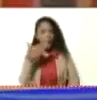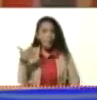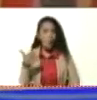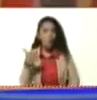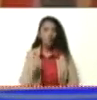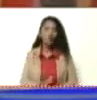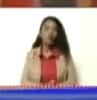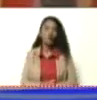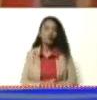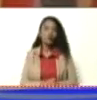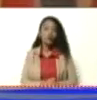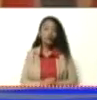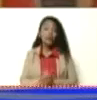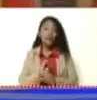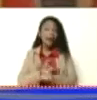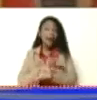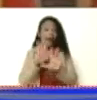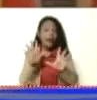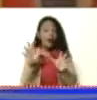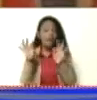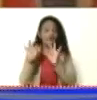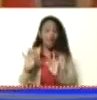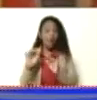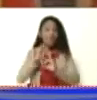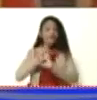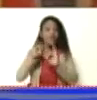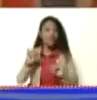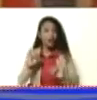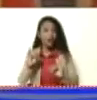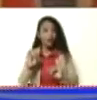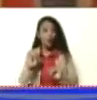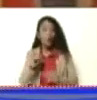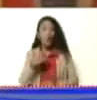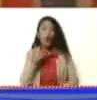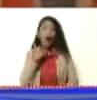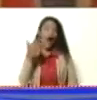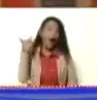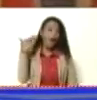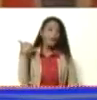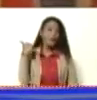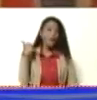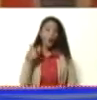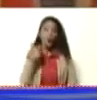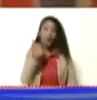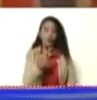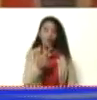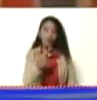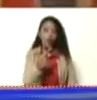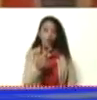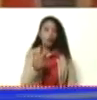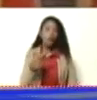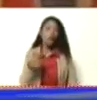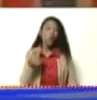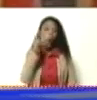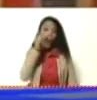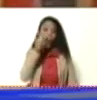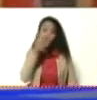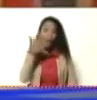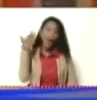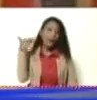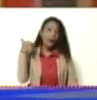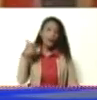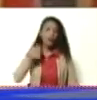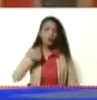a las gran alamedas de la felicidad, como alguna vez lo dijo Salvador Allende! Aquí